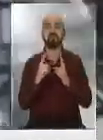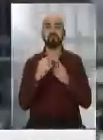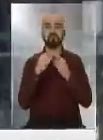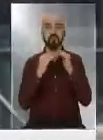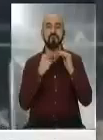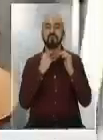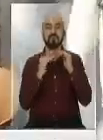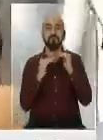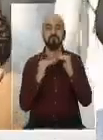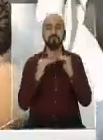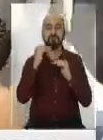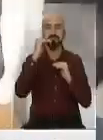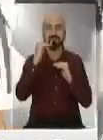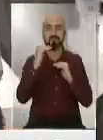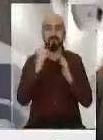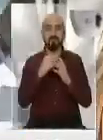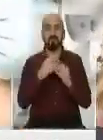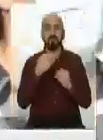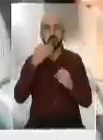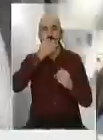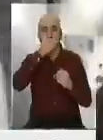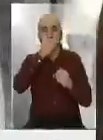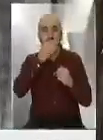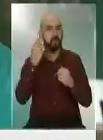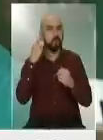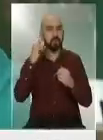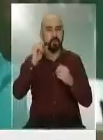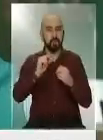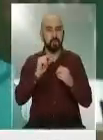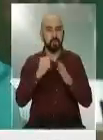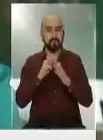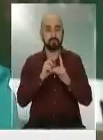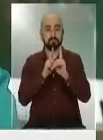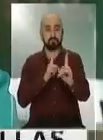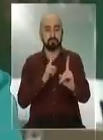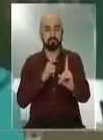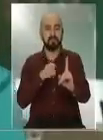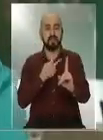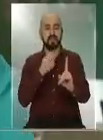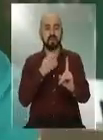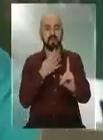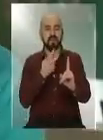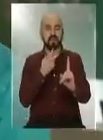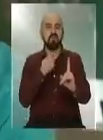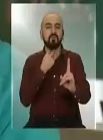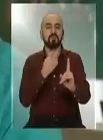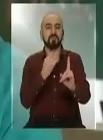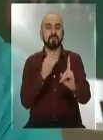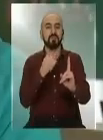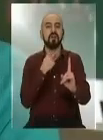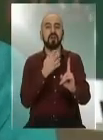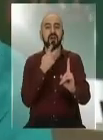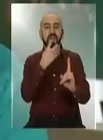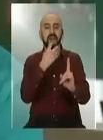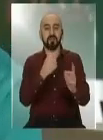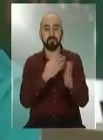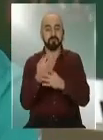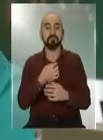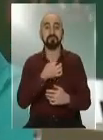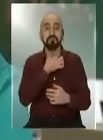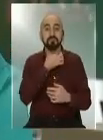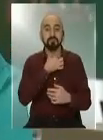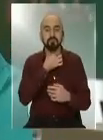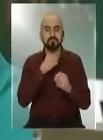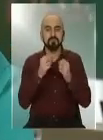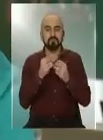un aumento de problemas como disfonía y dolor de garganta. Se producen alteraciones mínimas a nivel de la laringe, fundamentalmente inflamación